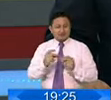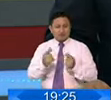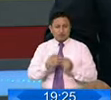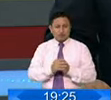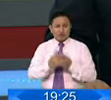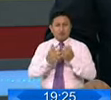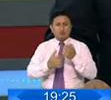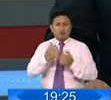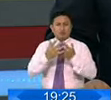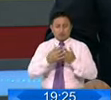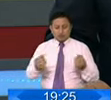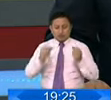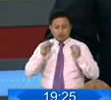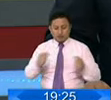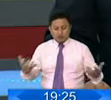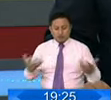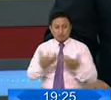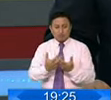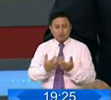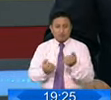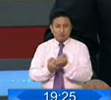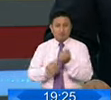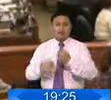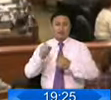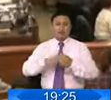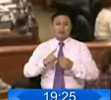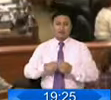adecuados para trabajar a favor de la ciudad.